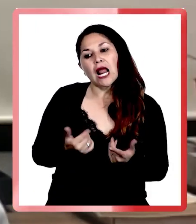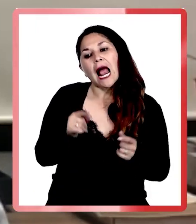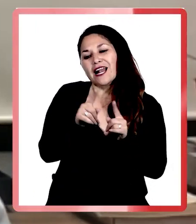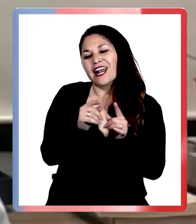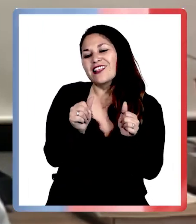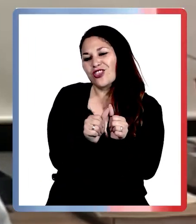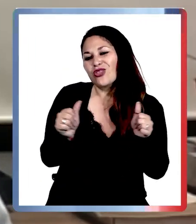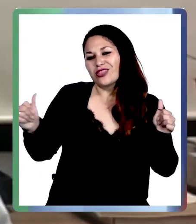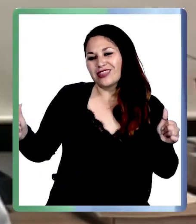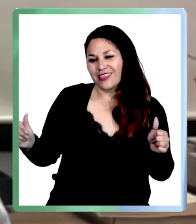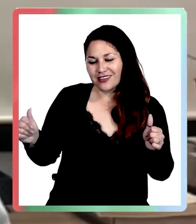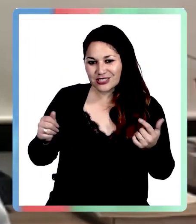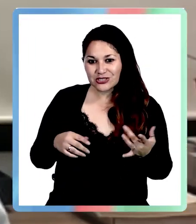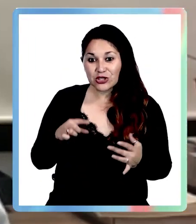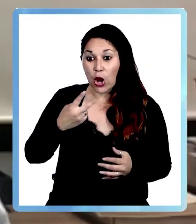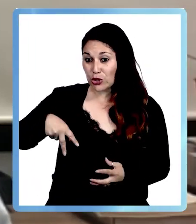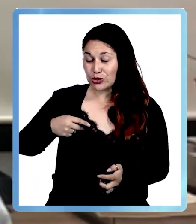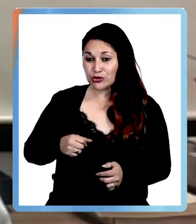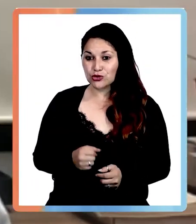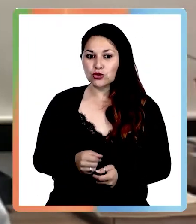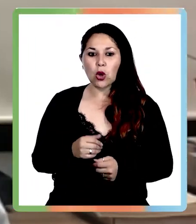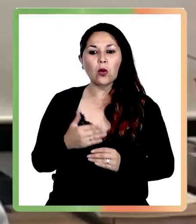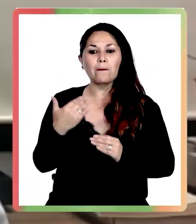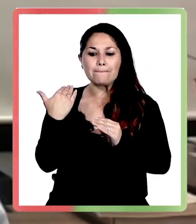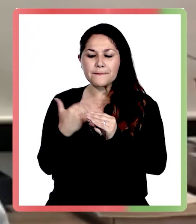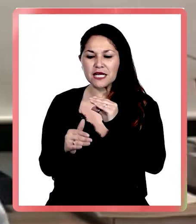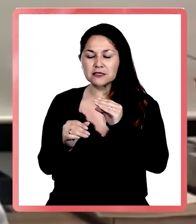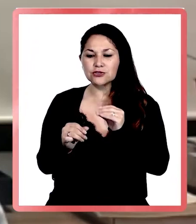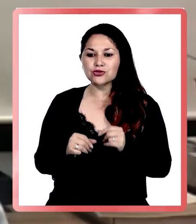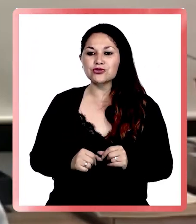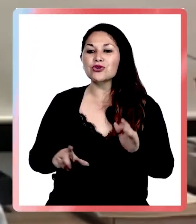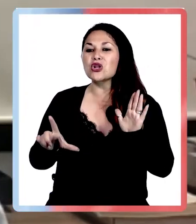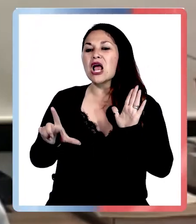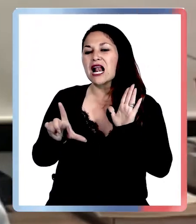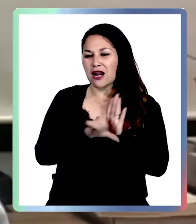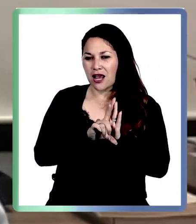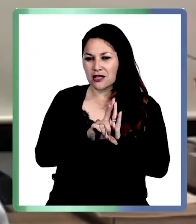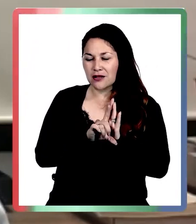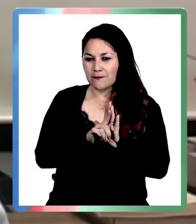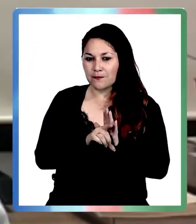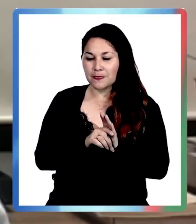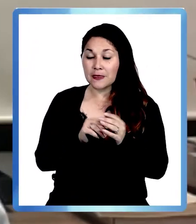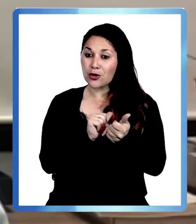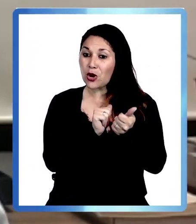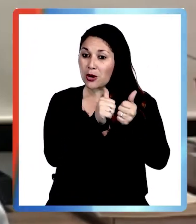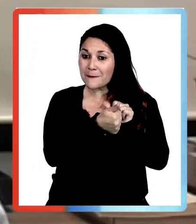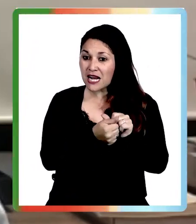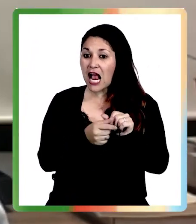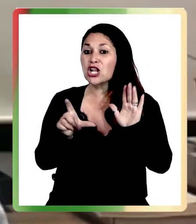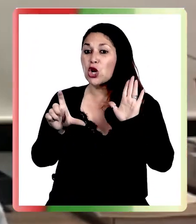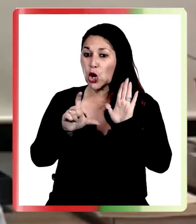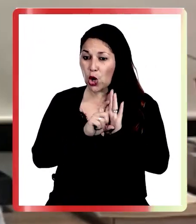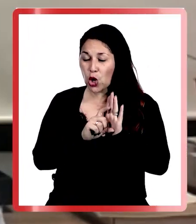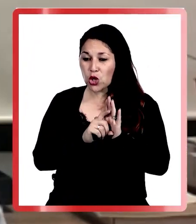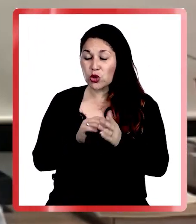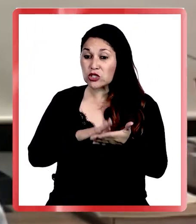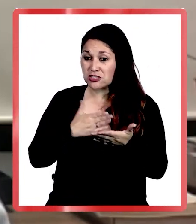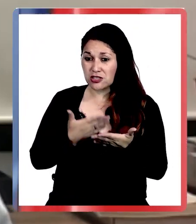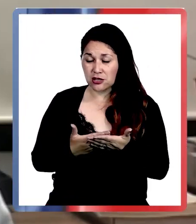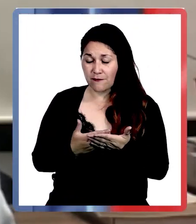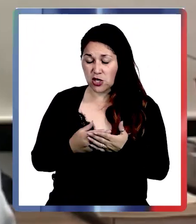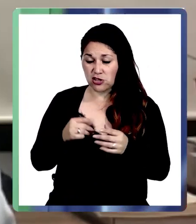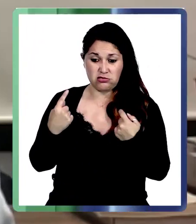oposición, nosotros enviamos una ley para modificar el Código Sanitario. Enviamos una ley para tener un seguro de